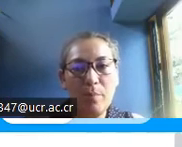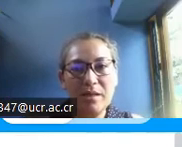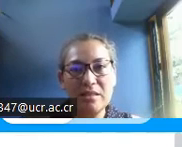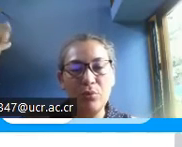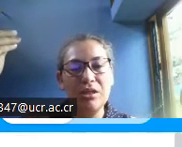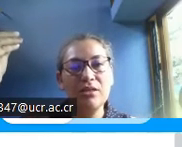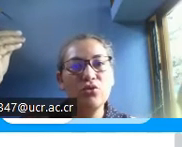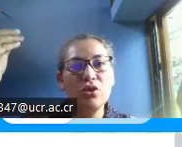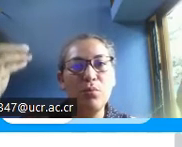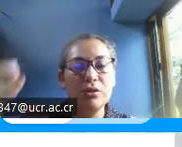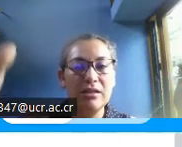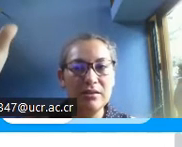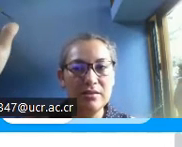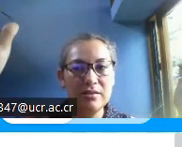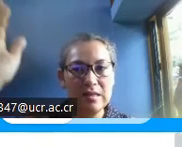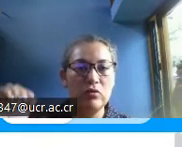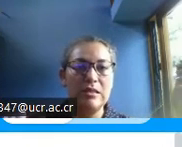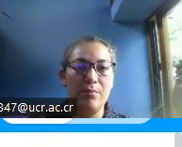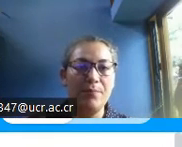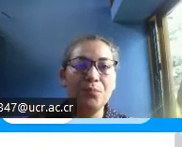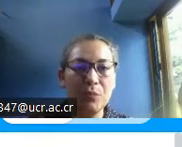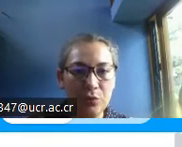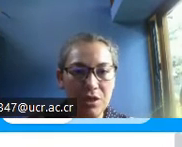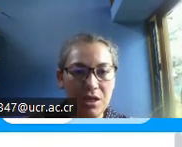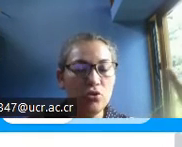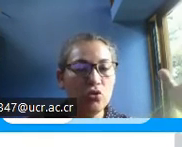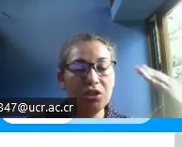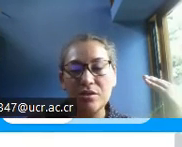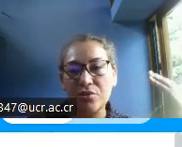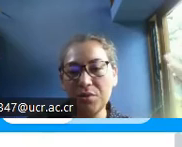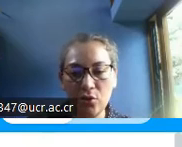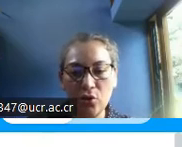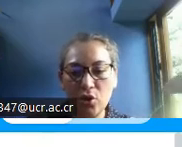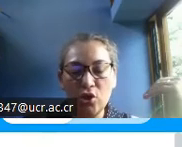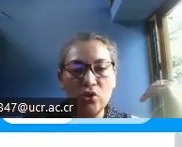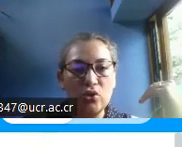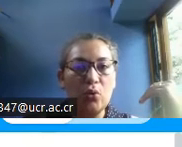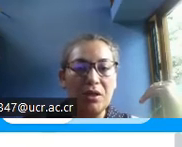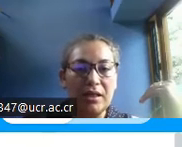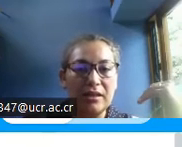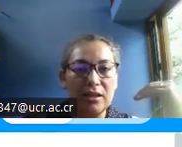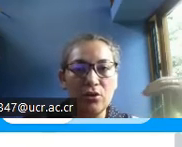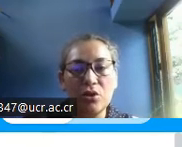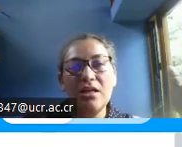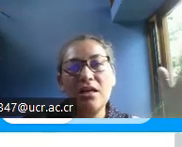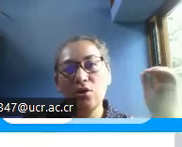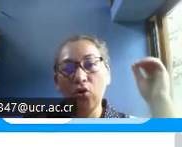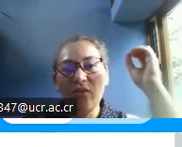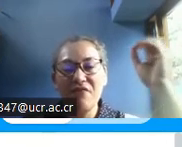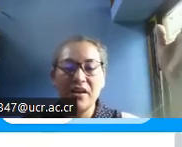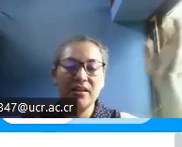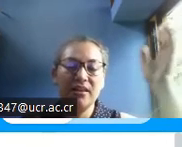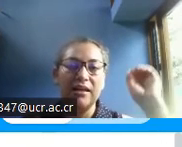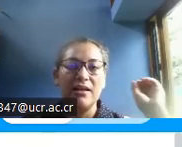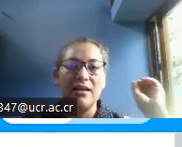las zompopas y por qué son importantes en el ecosistema. ¿Ok? Yo quiero hacer un video sobre la tecnología y